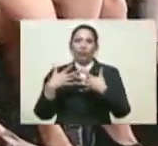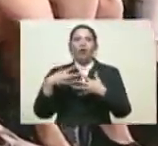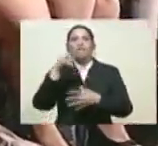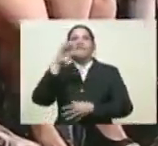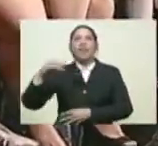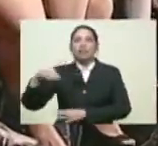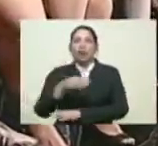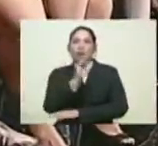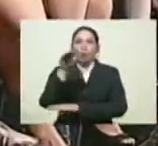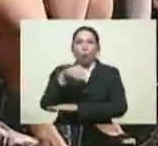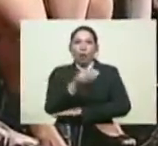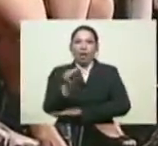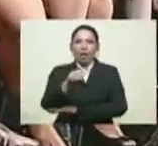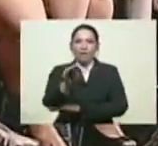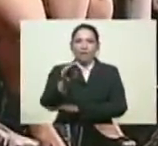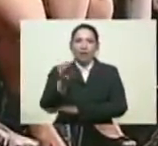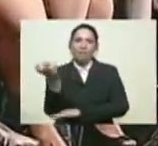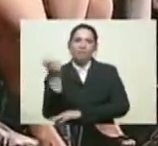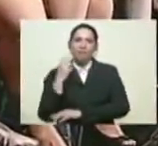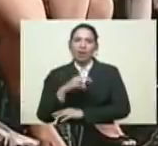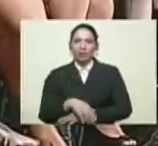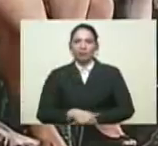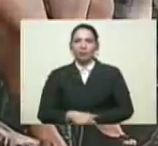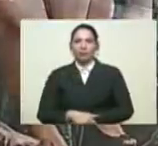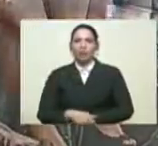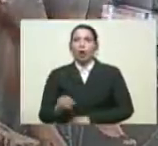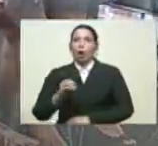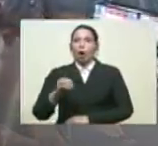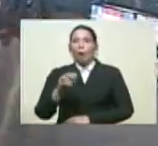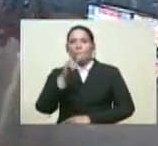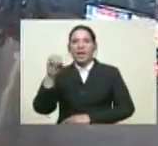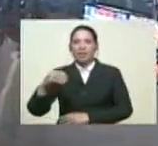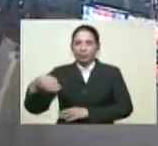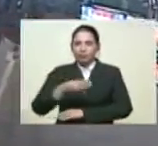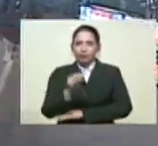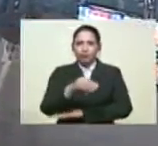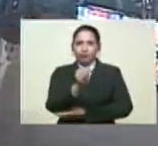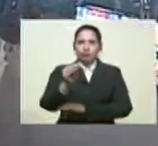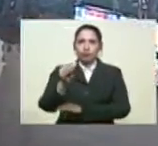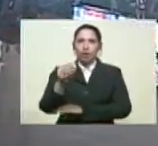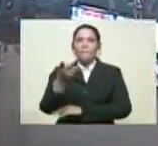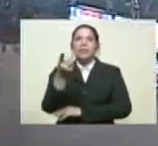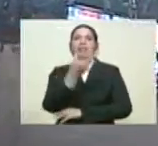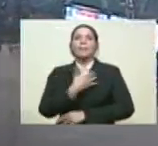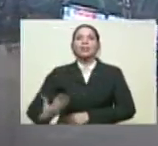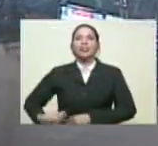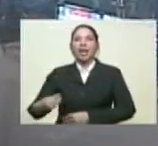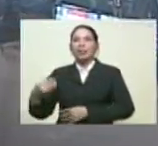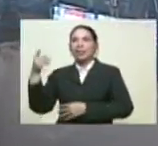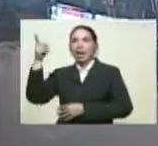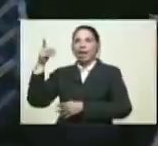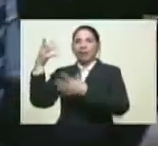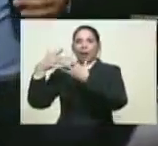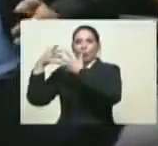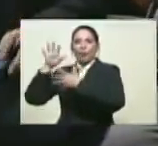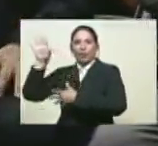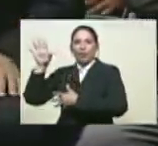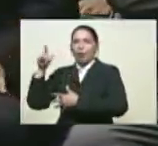culebras venenosas, ni 20 víboras como Mike Pence. No es lo que él dice, lo que va a hacer Venezuela.